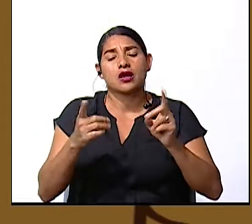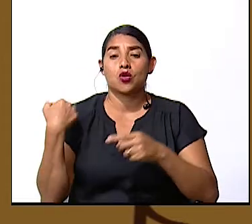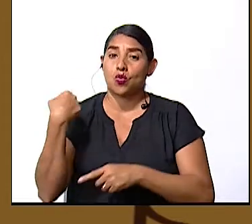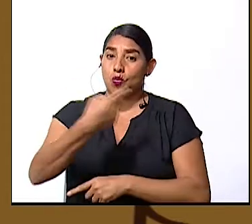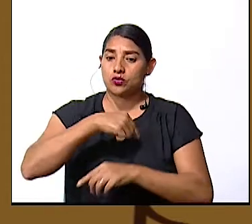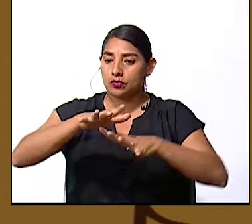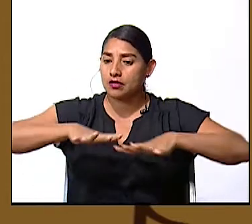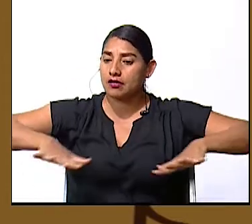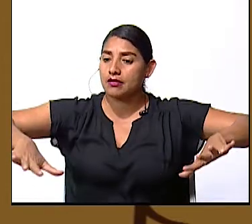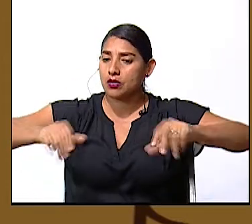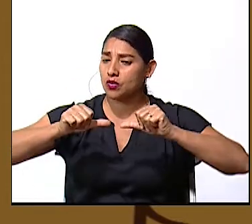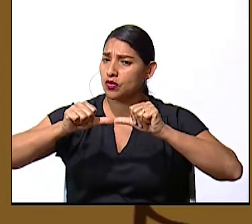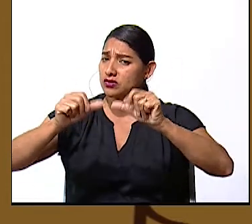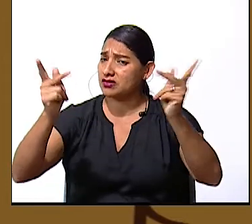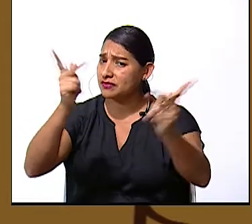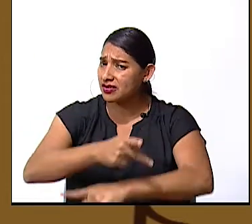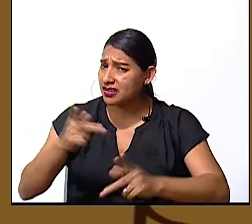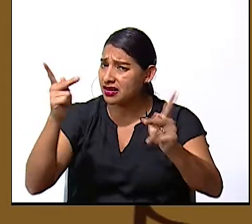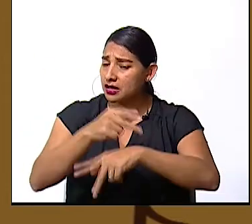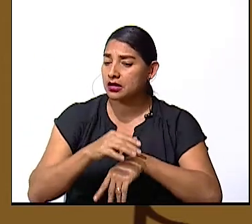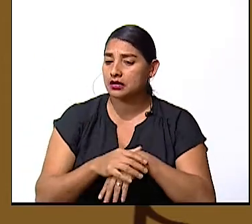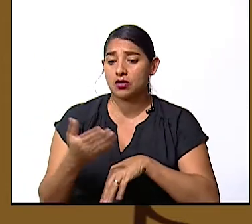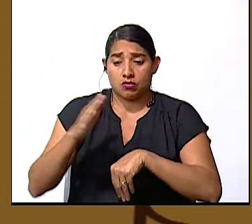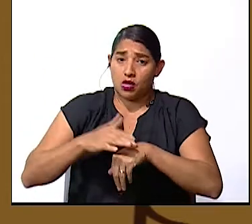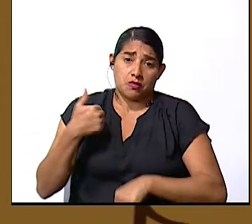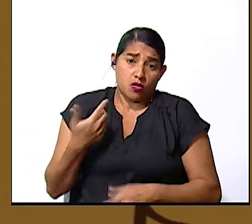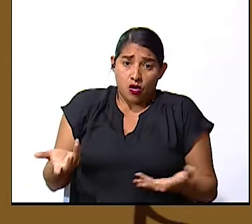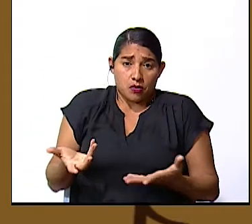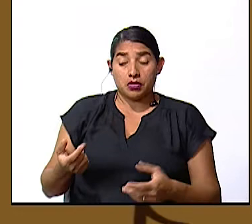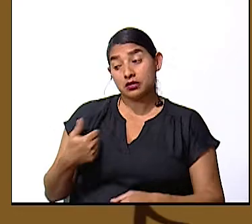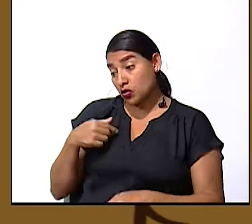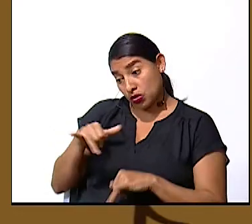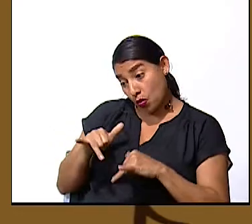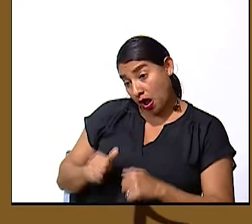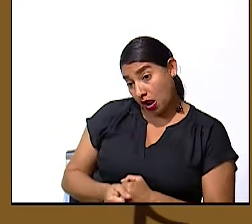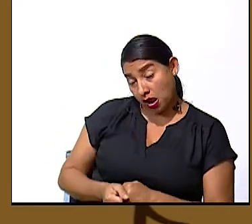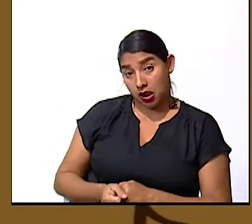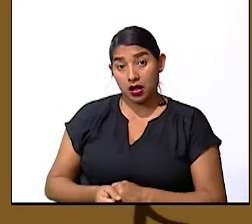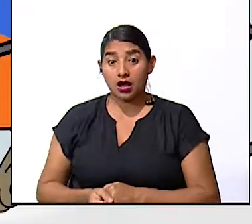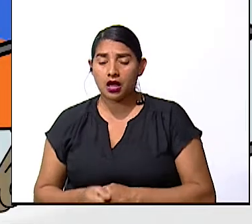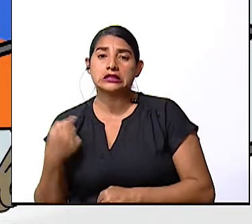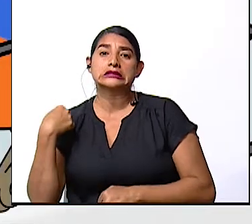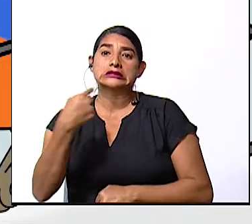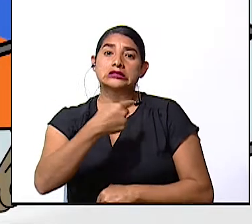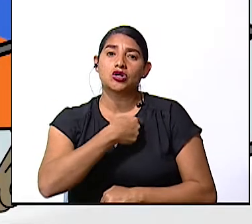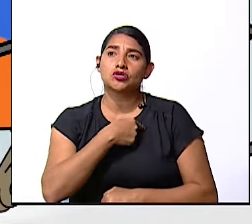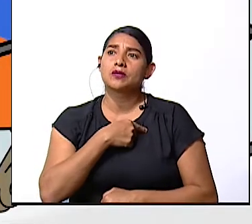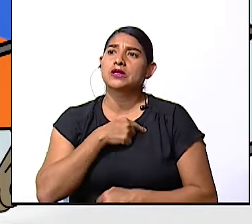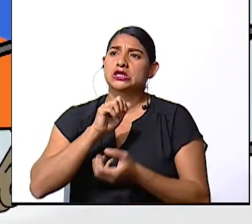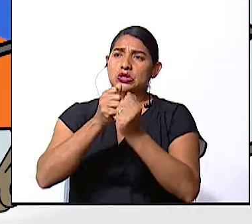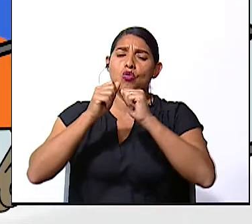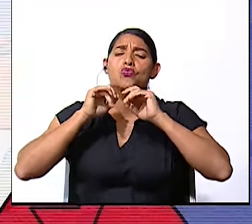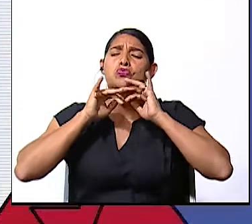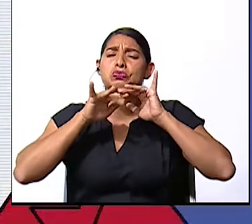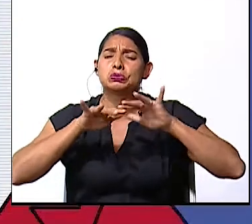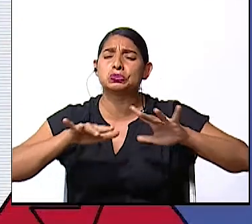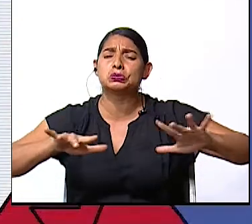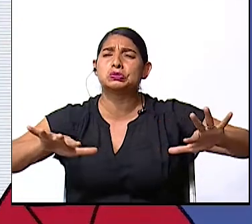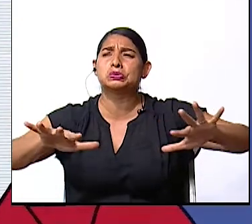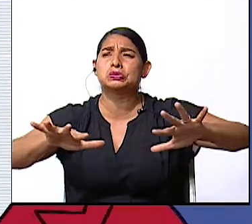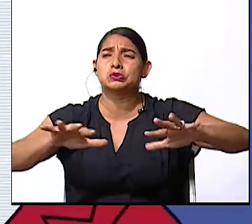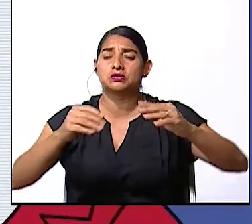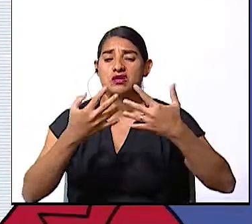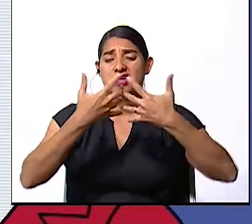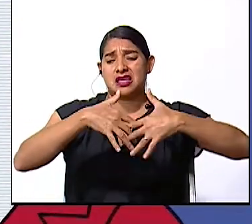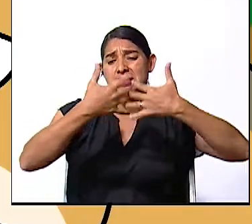nuestro entorno siga empeorando? Culpa mía no es. Mía tampoco. Esto se debe a... ¡la contaminación! Los gases